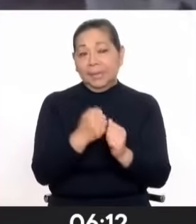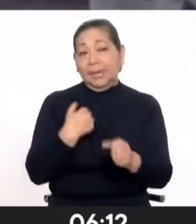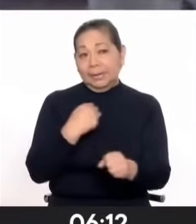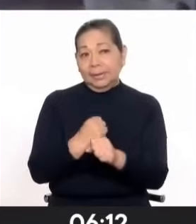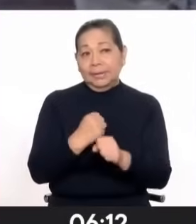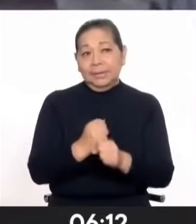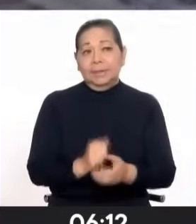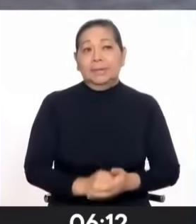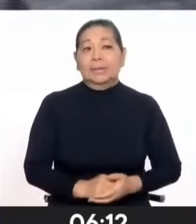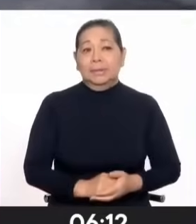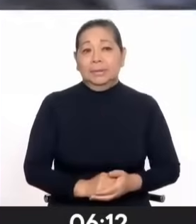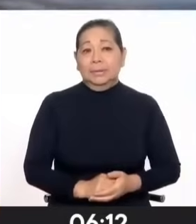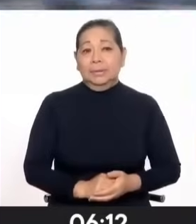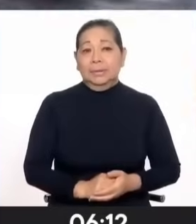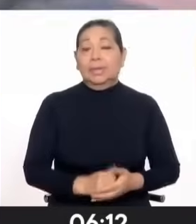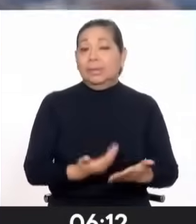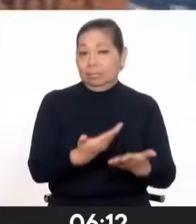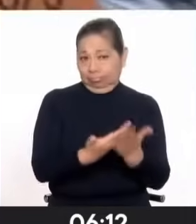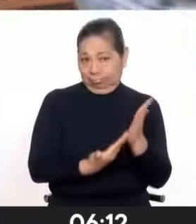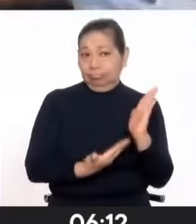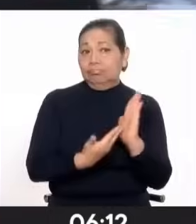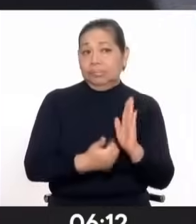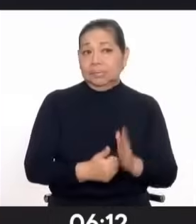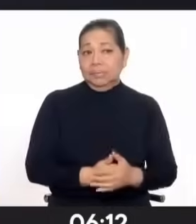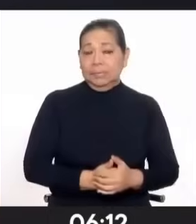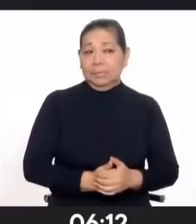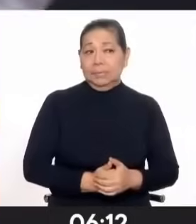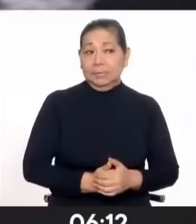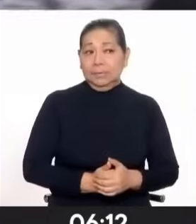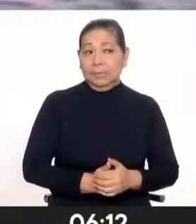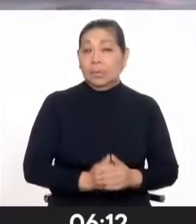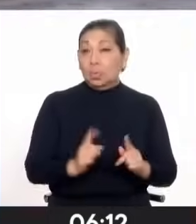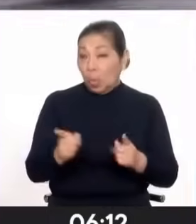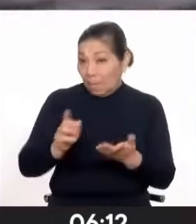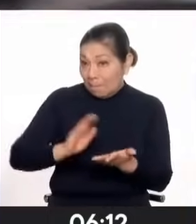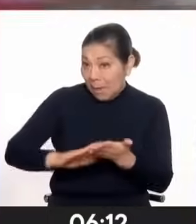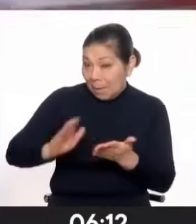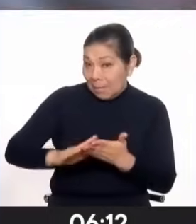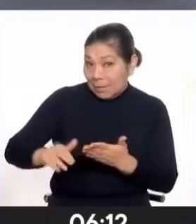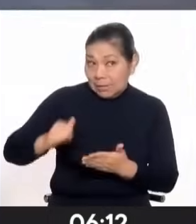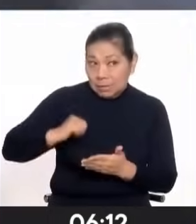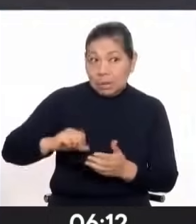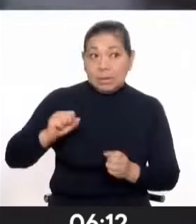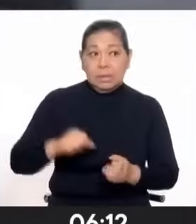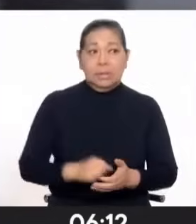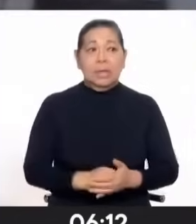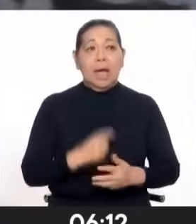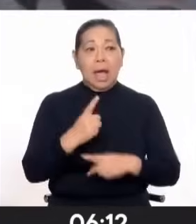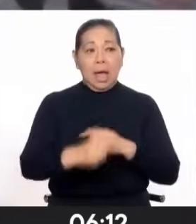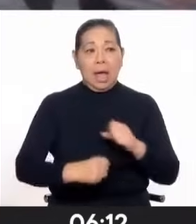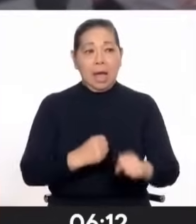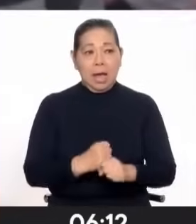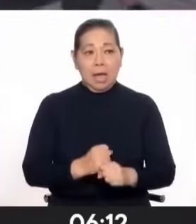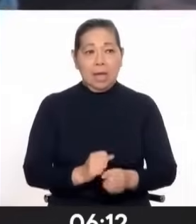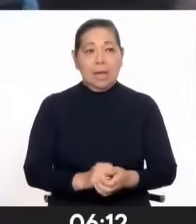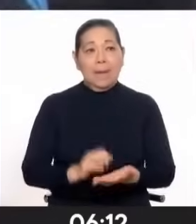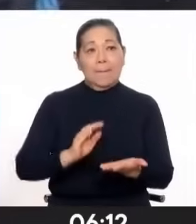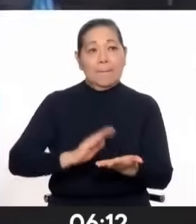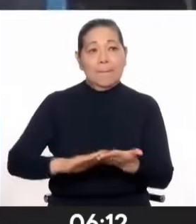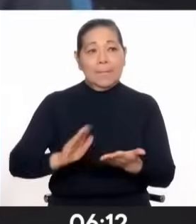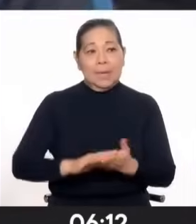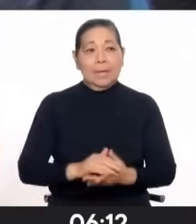Unos documentos, unos claro, que nos puede mostrar. Pero ustedes tenían autorización por parte de las autoridades. Claro, cada año nos daban un